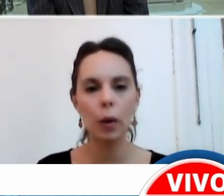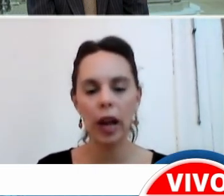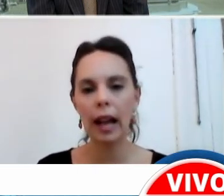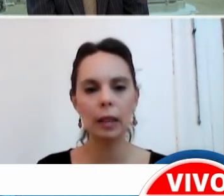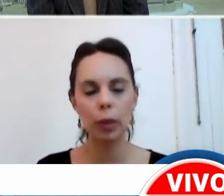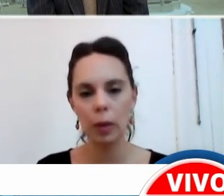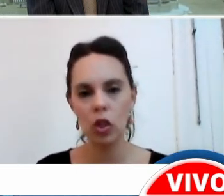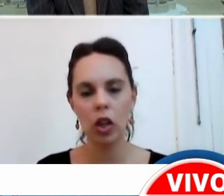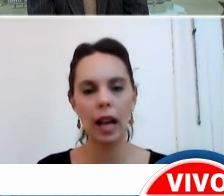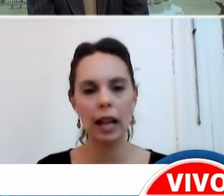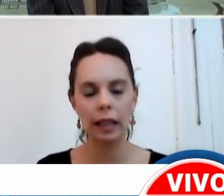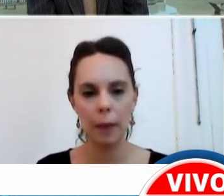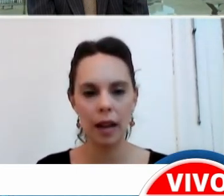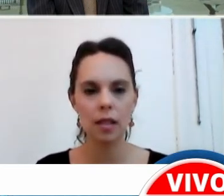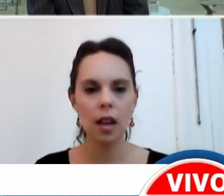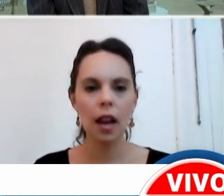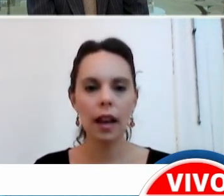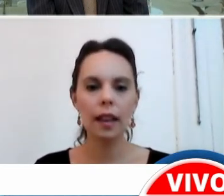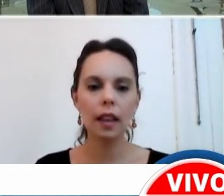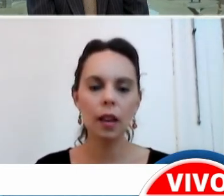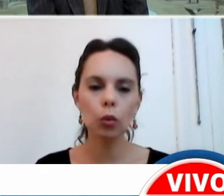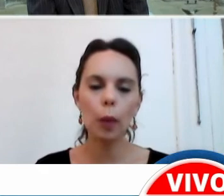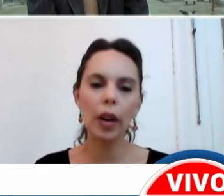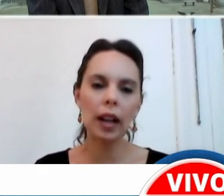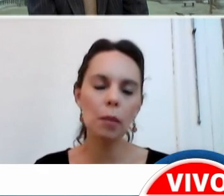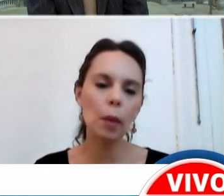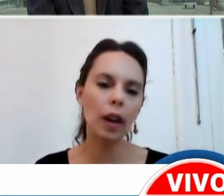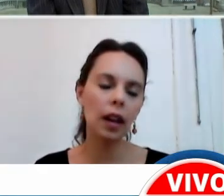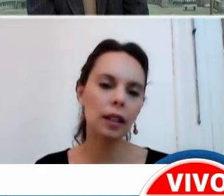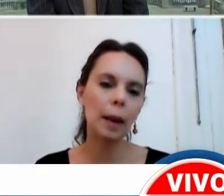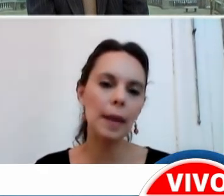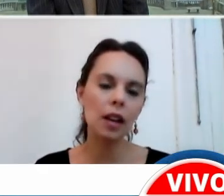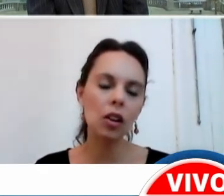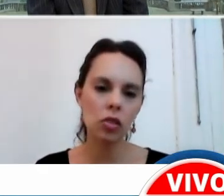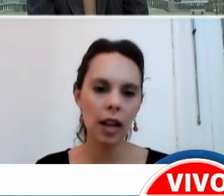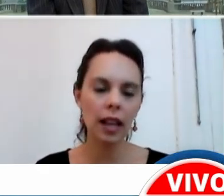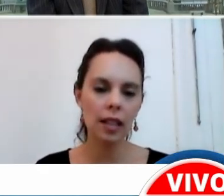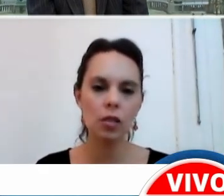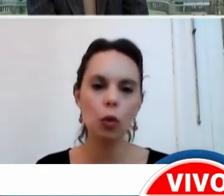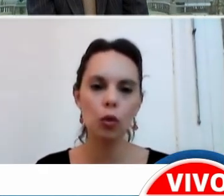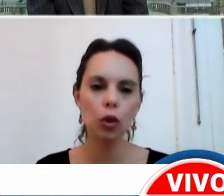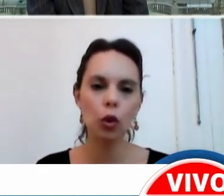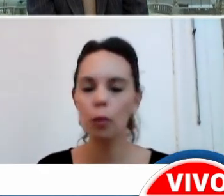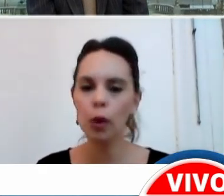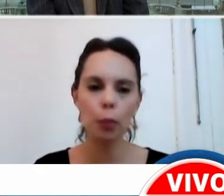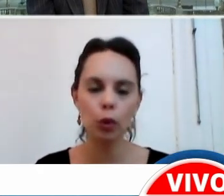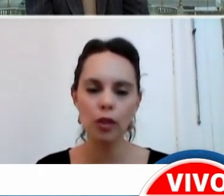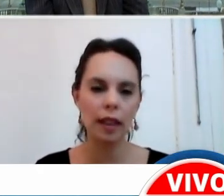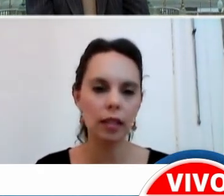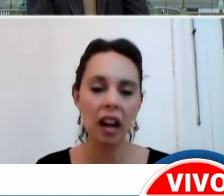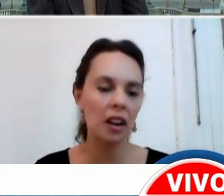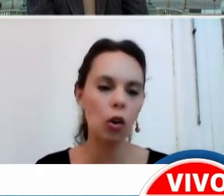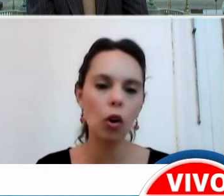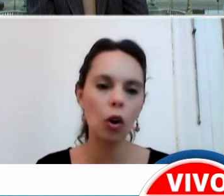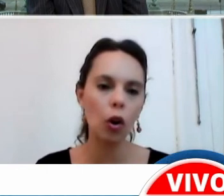reforma laboral ni previsional y demás. Desde Juntos por el Cambio, ¿también consideran que esos son puntos